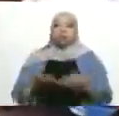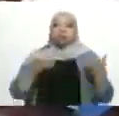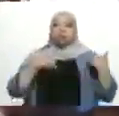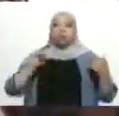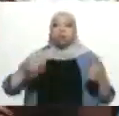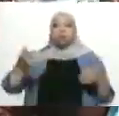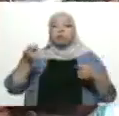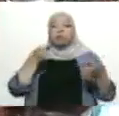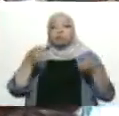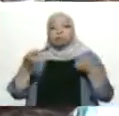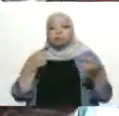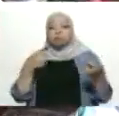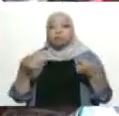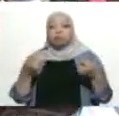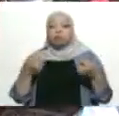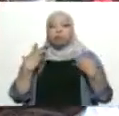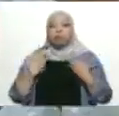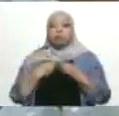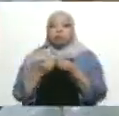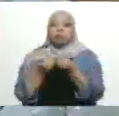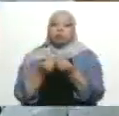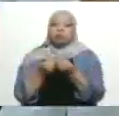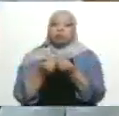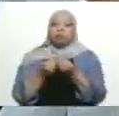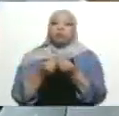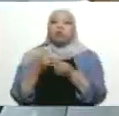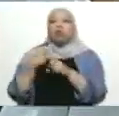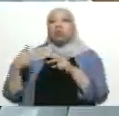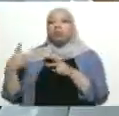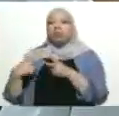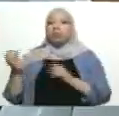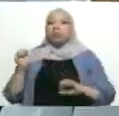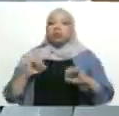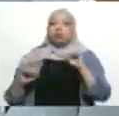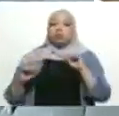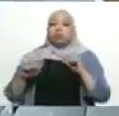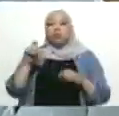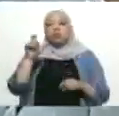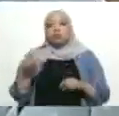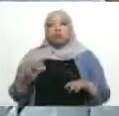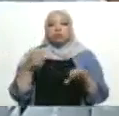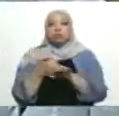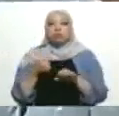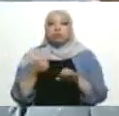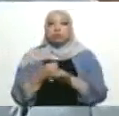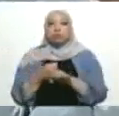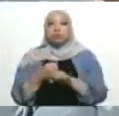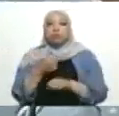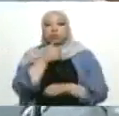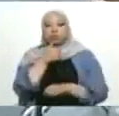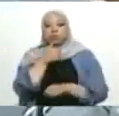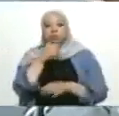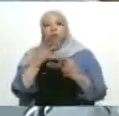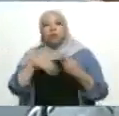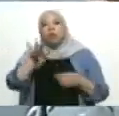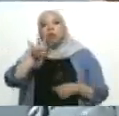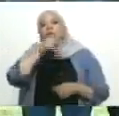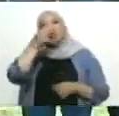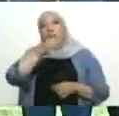mando y los compañeros en los distintos frentes. A mí me llamó Freddy, ¿qué hora sería, Freddy? Como a las 4 de la